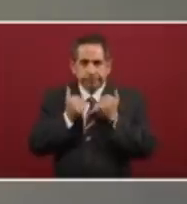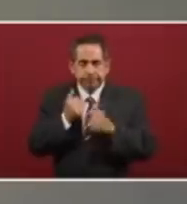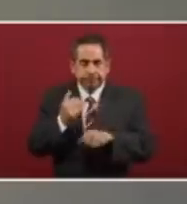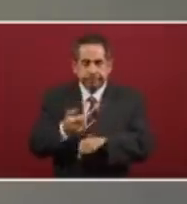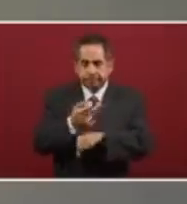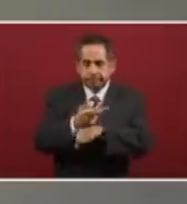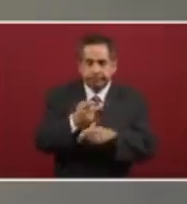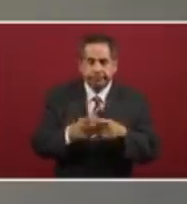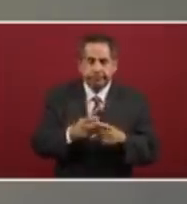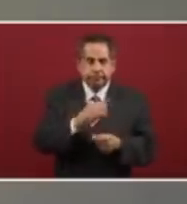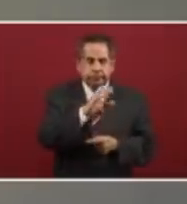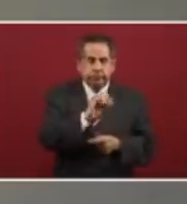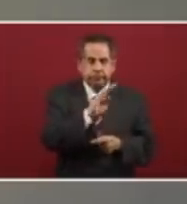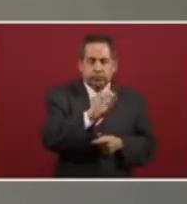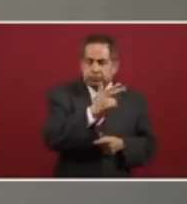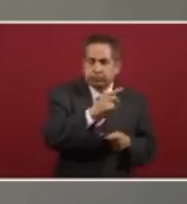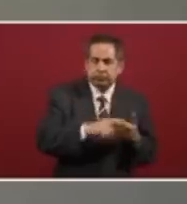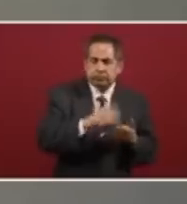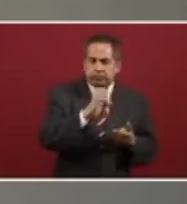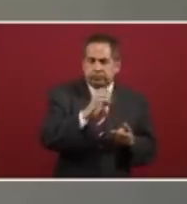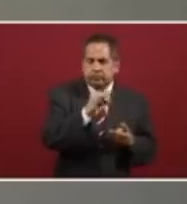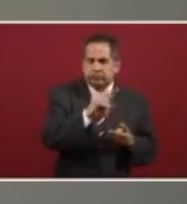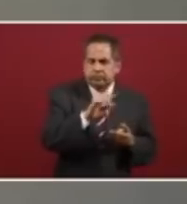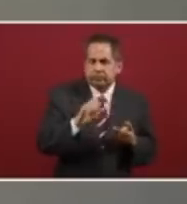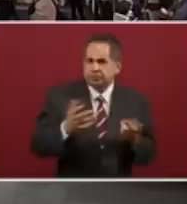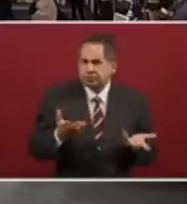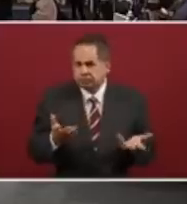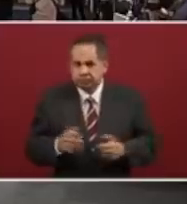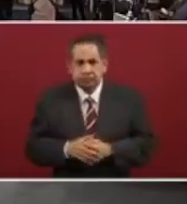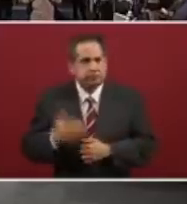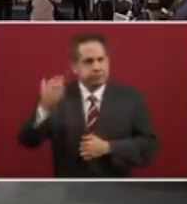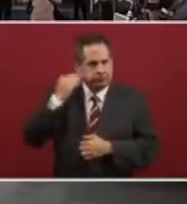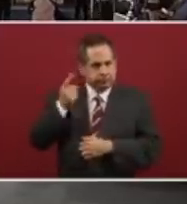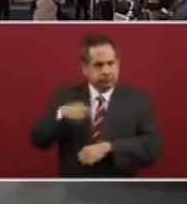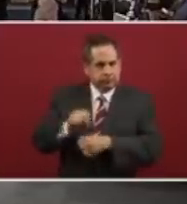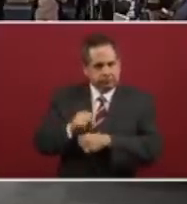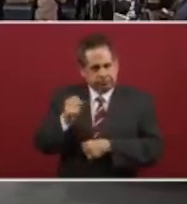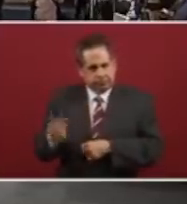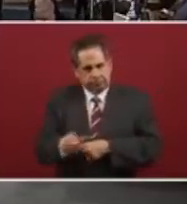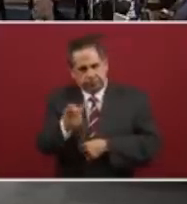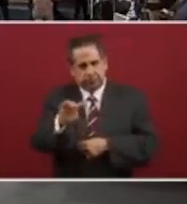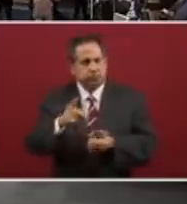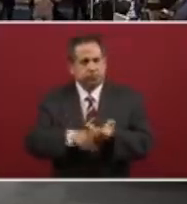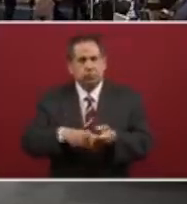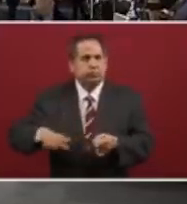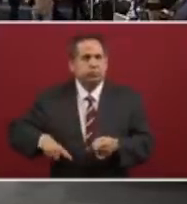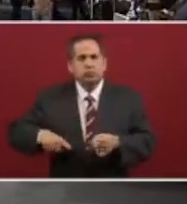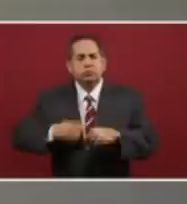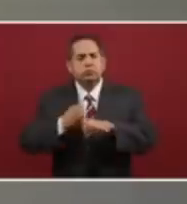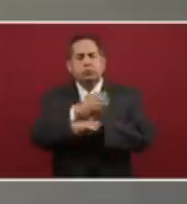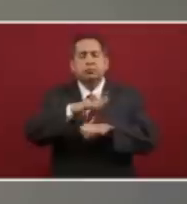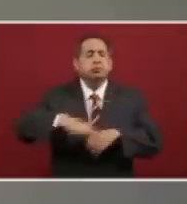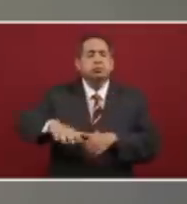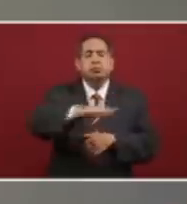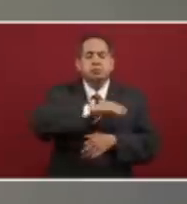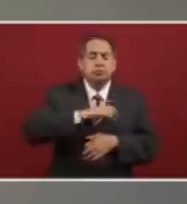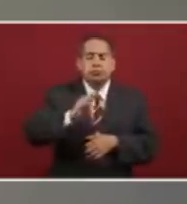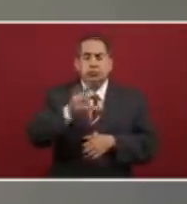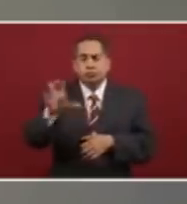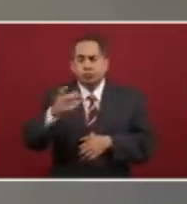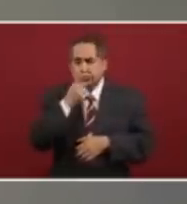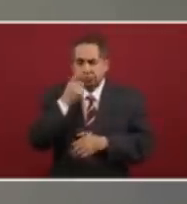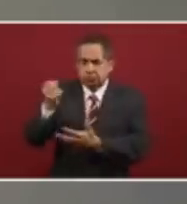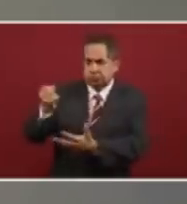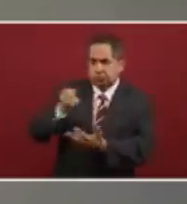cobach cecyte y le preguntaba yo la semana pasada si bueno el gobierno del estado argumenta que no han llegado